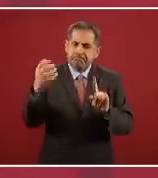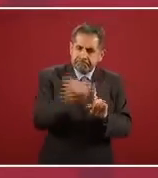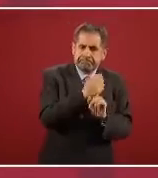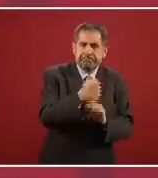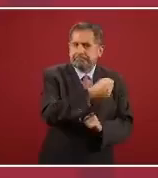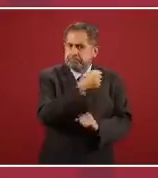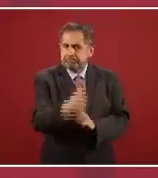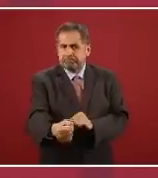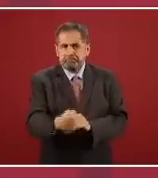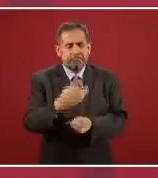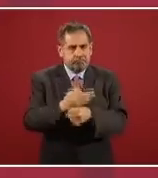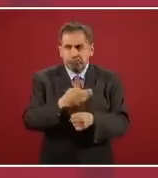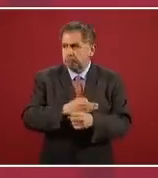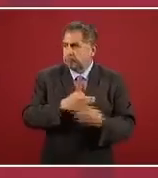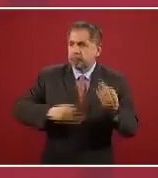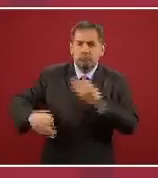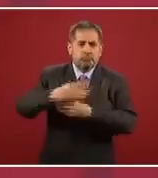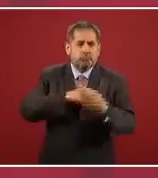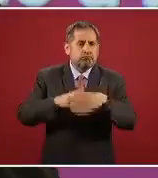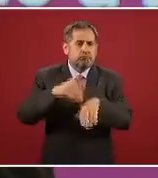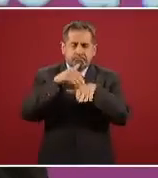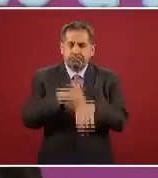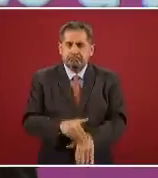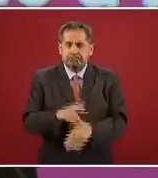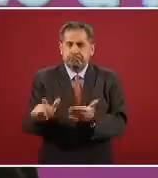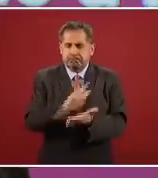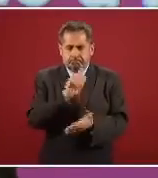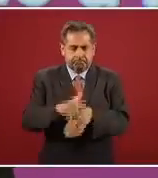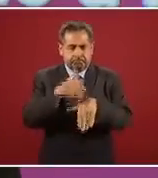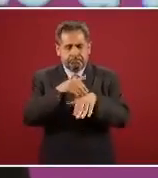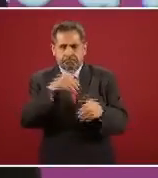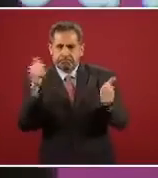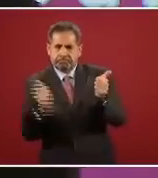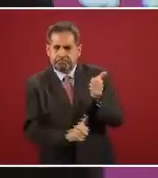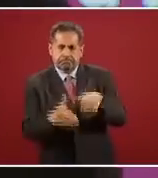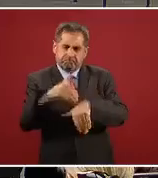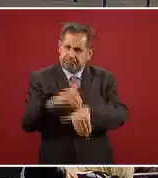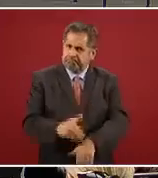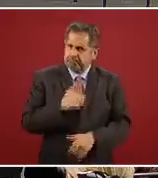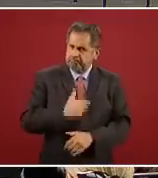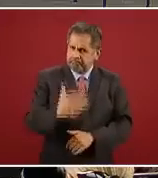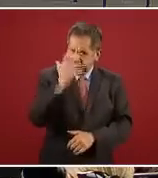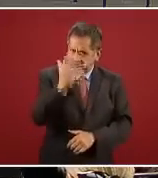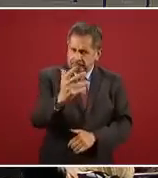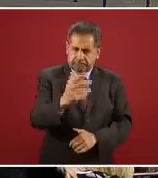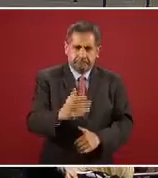en esta cuarta transformación nos lo tomamos muy en serio. Muchas gracias.